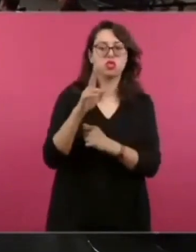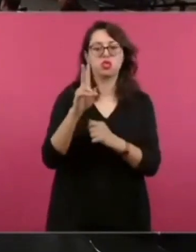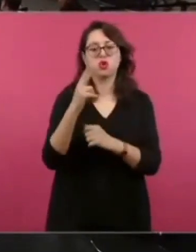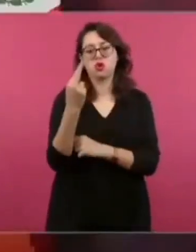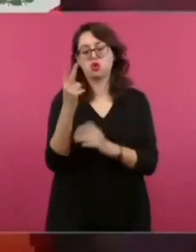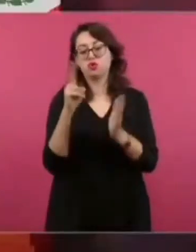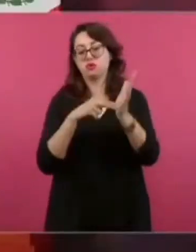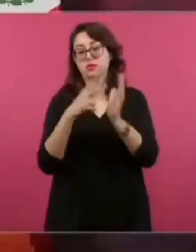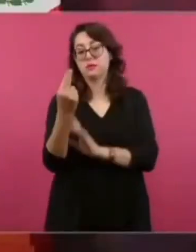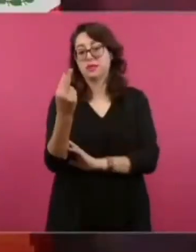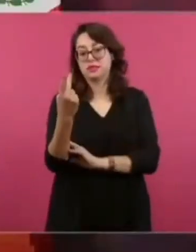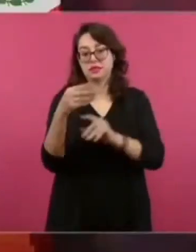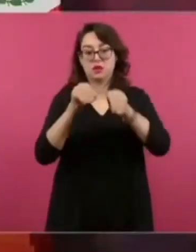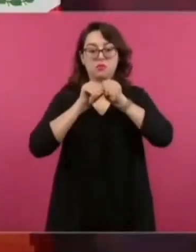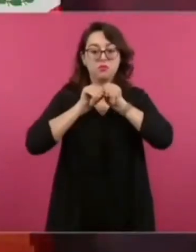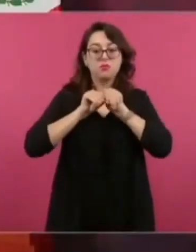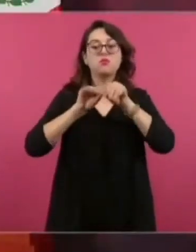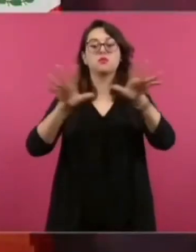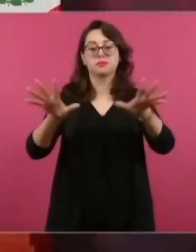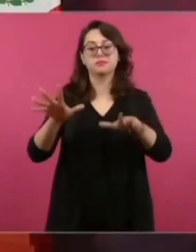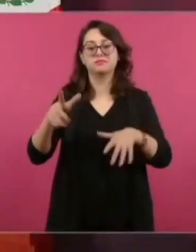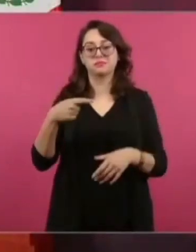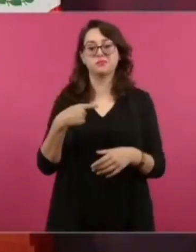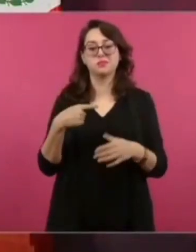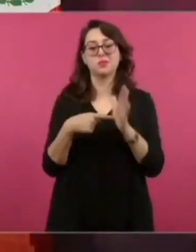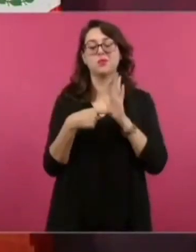vamos a disminuir